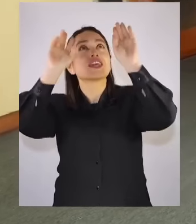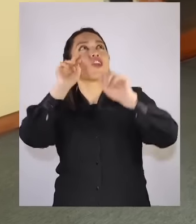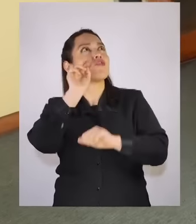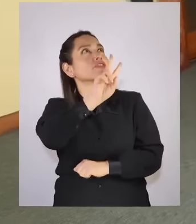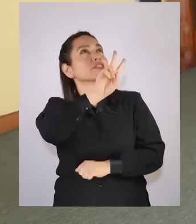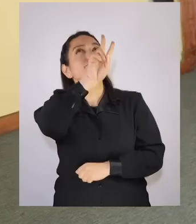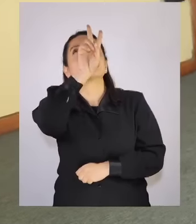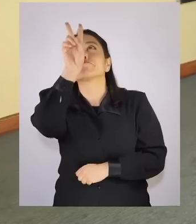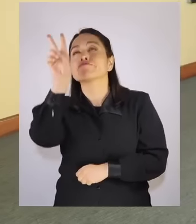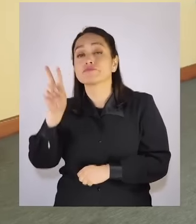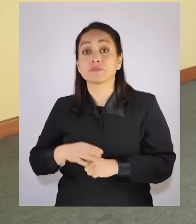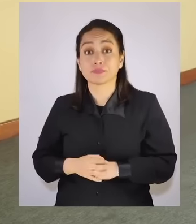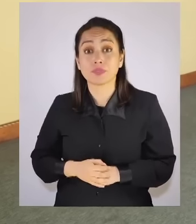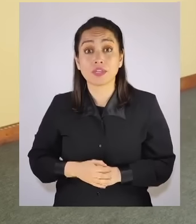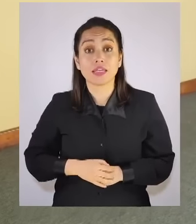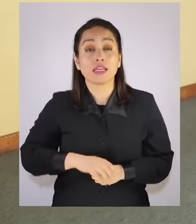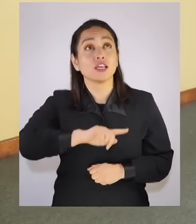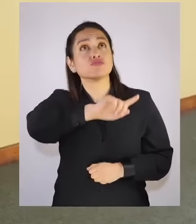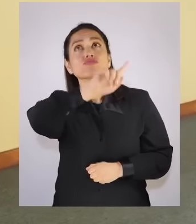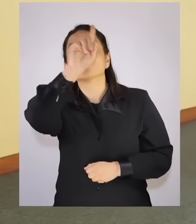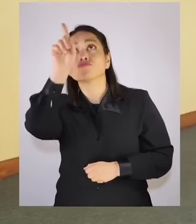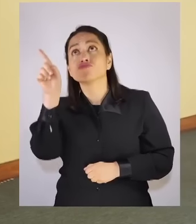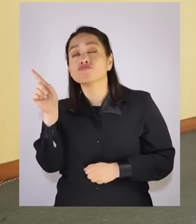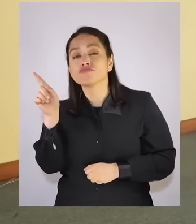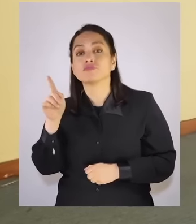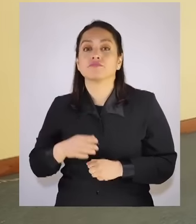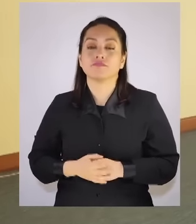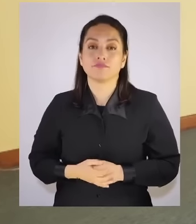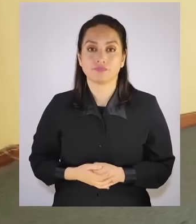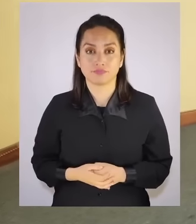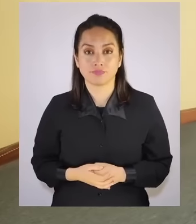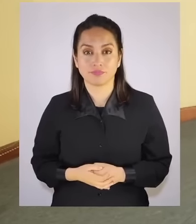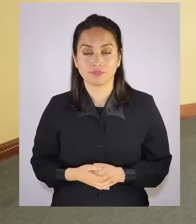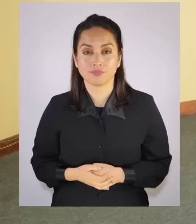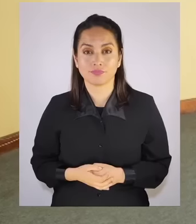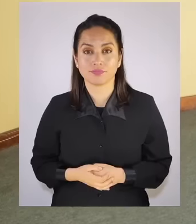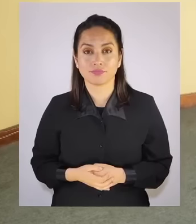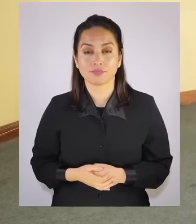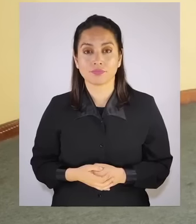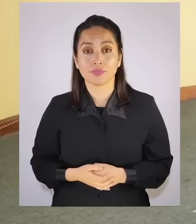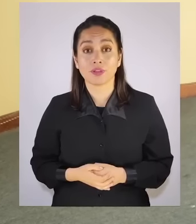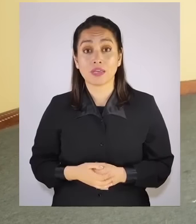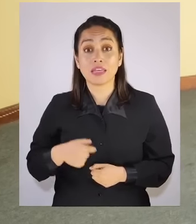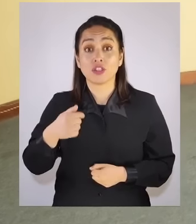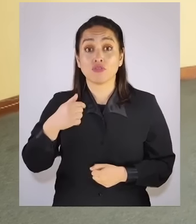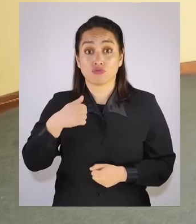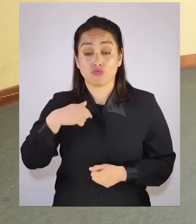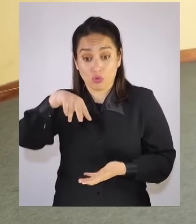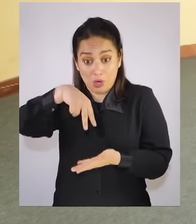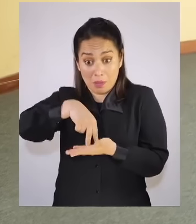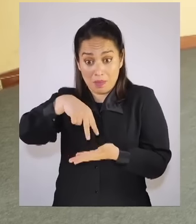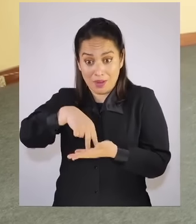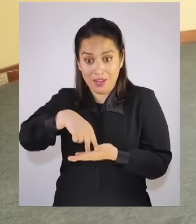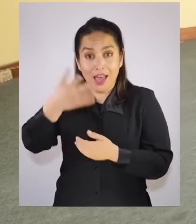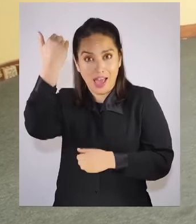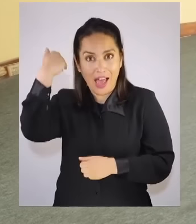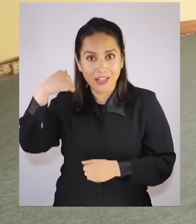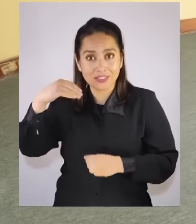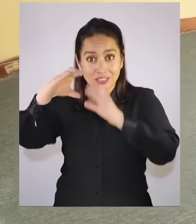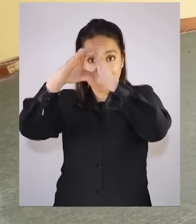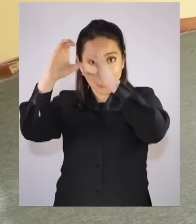cielo. Ese corte continuaba a través del cielo y bajaba por el muro sur. Y acá, donde yo estoy parada, habría estado instalado el